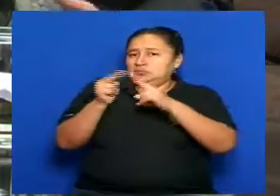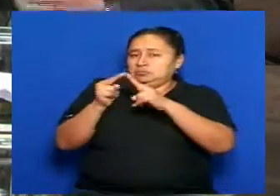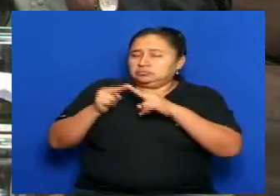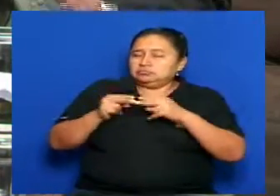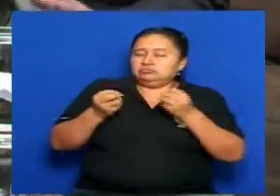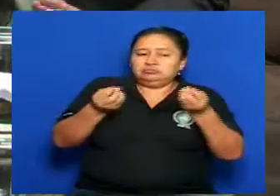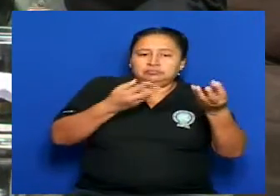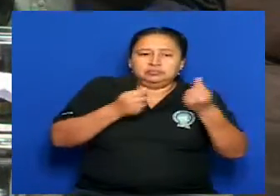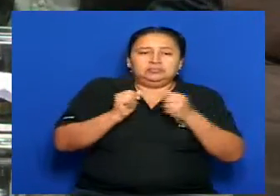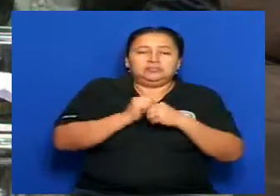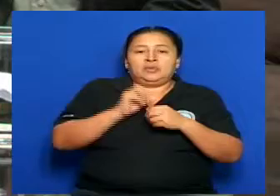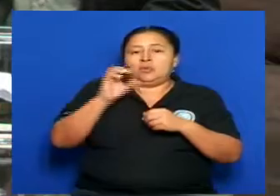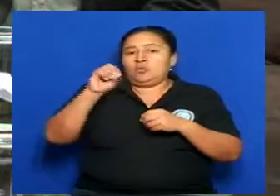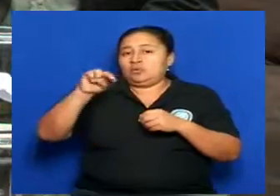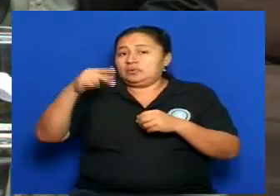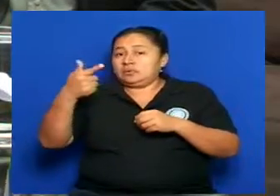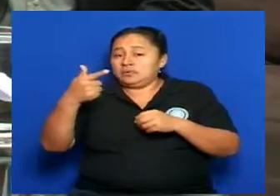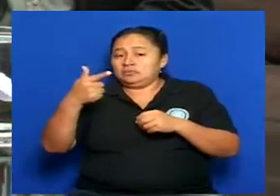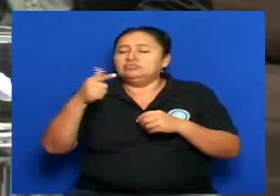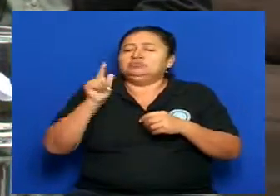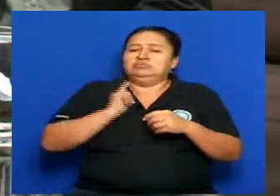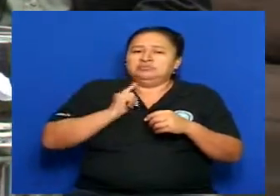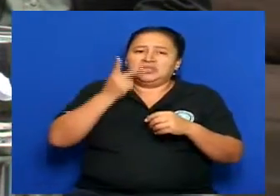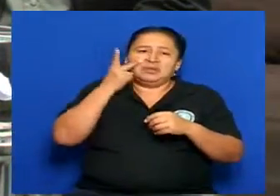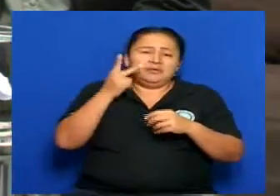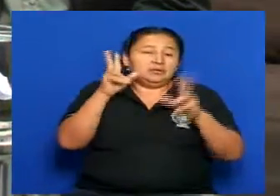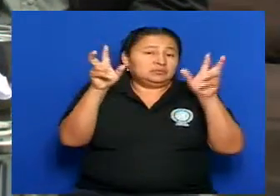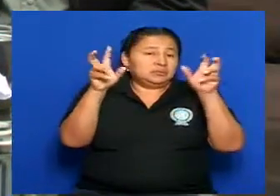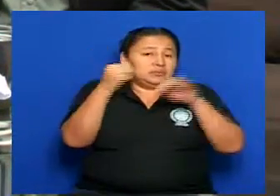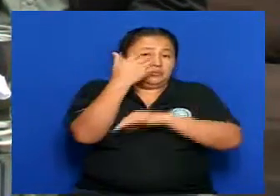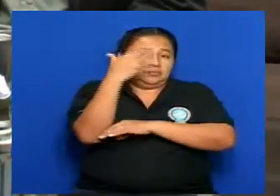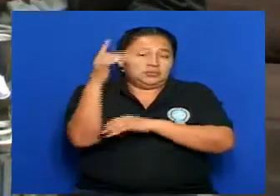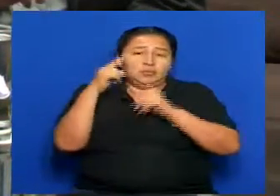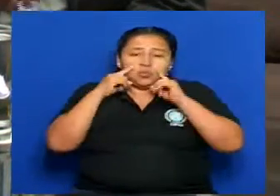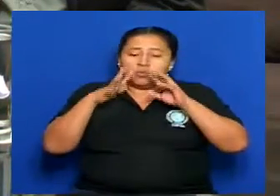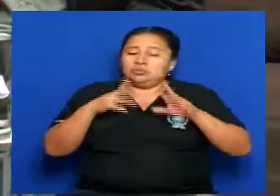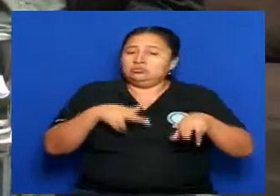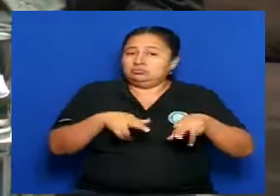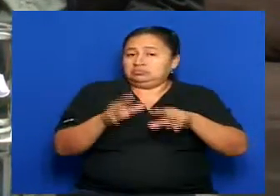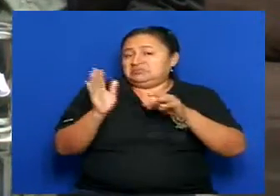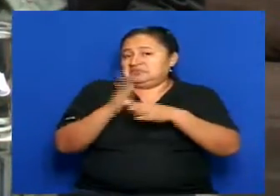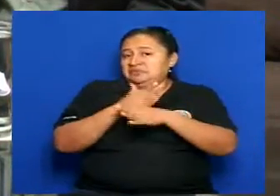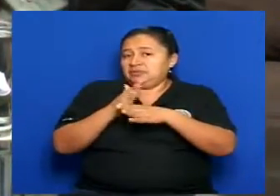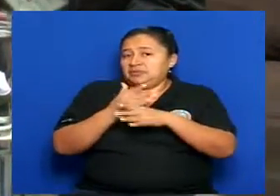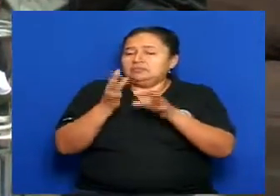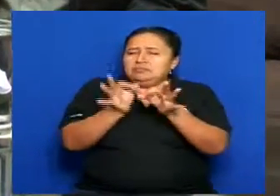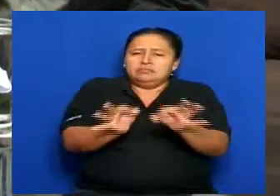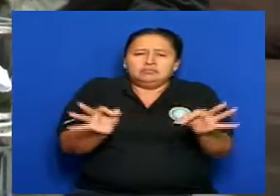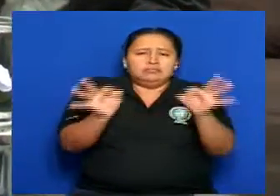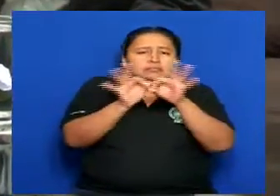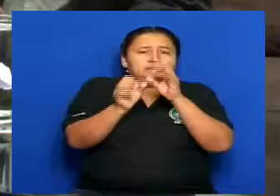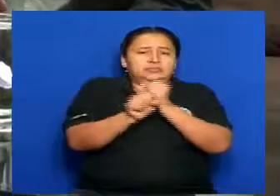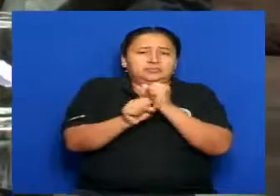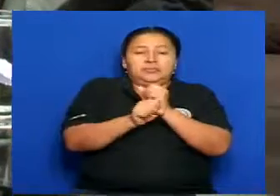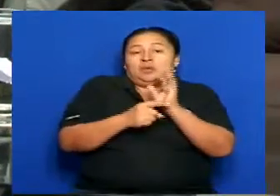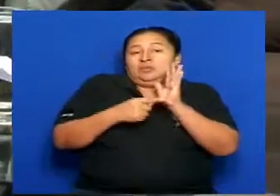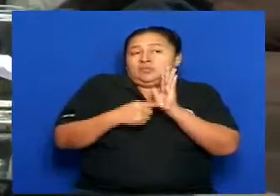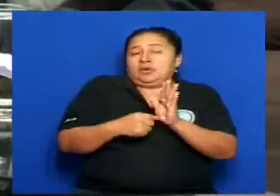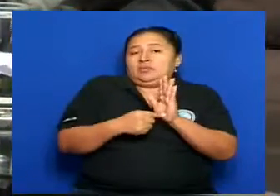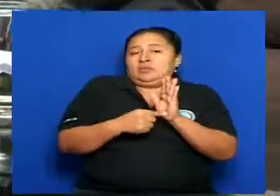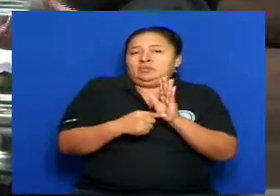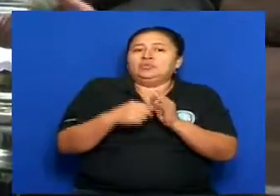tienen que ver la ong involucradas en temas del medio ambiente que juegan un rol importantísimo en este país por ejemplo el centro